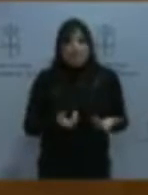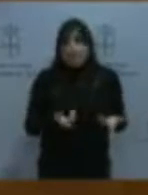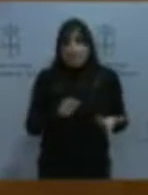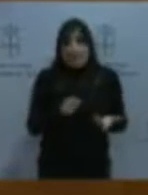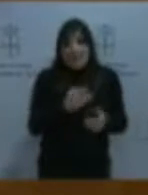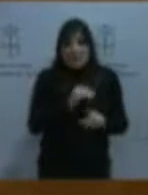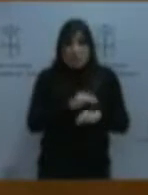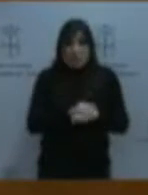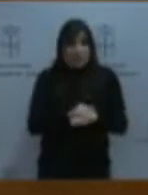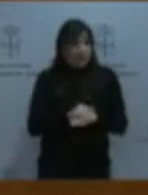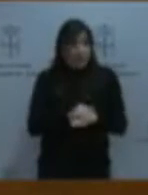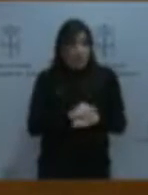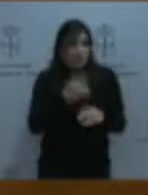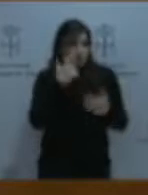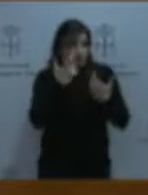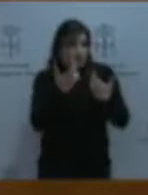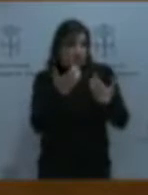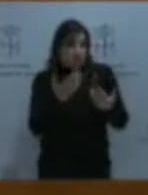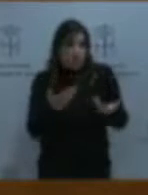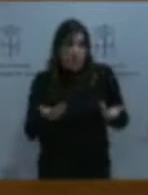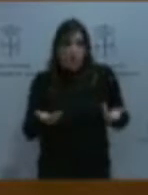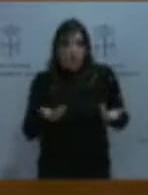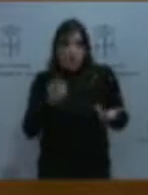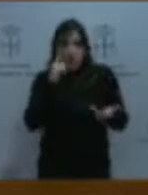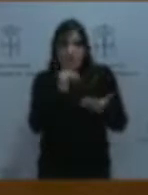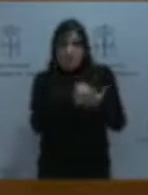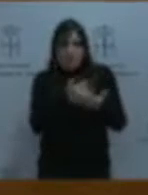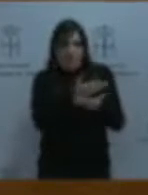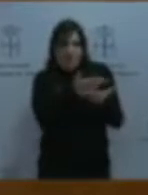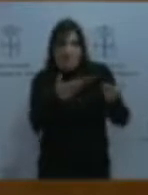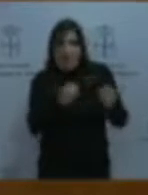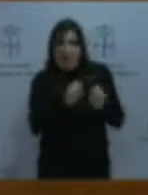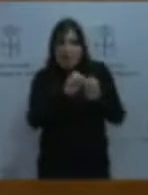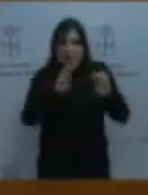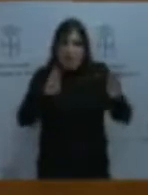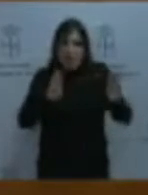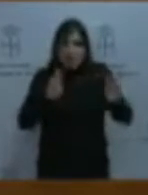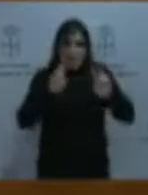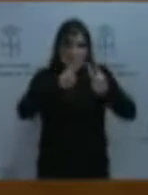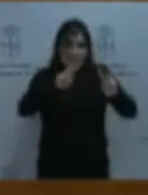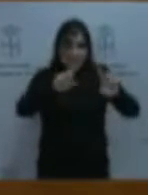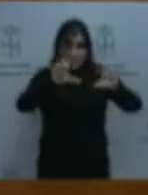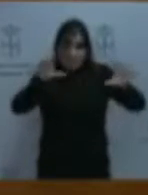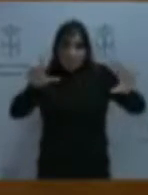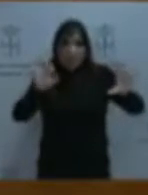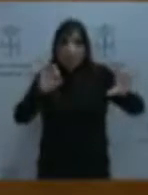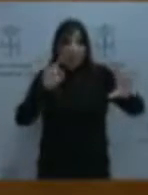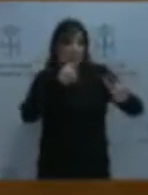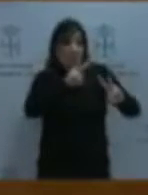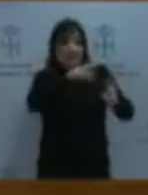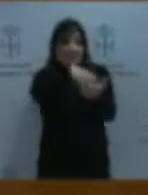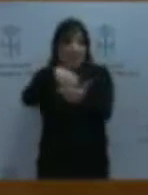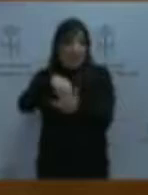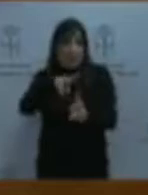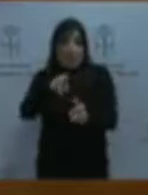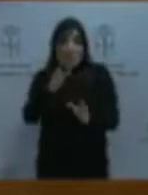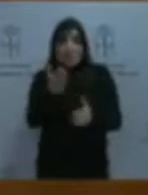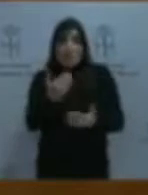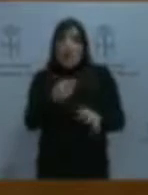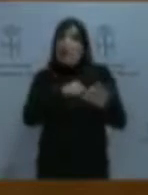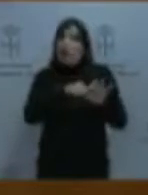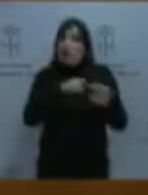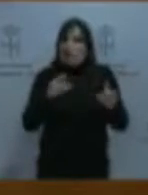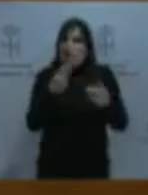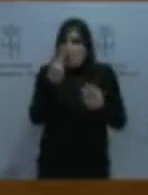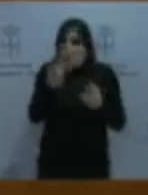comprobarlos todos entrando en la web o viendo que no hay ninguna estación nueva, que las 2 vacantes siguen existiendo.